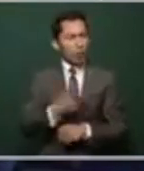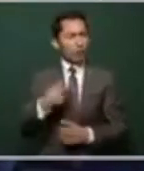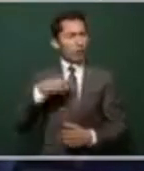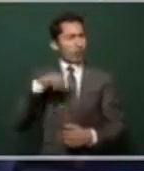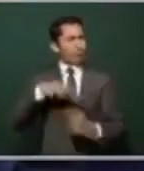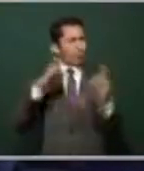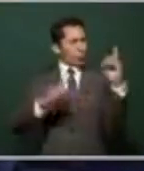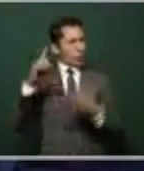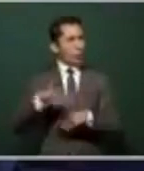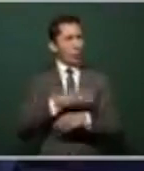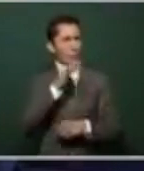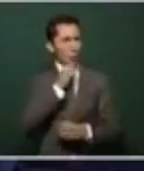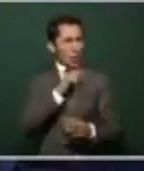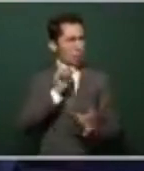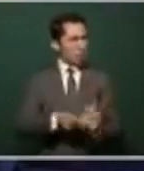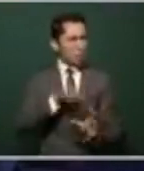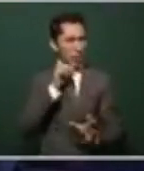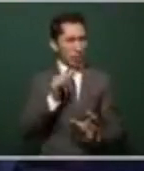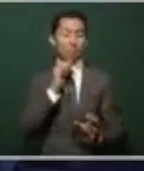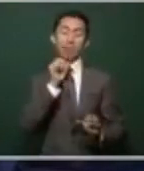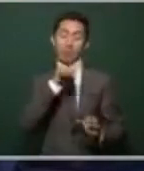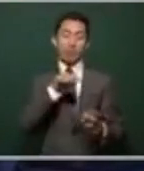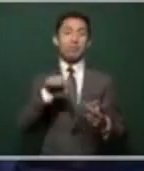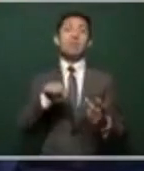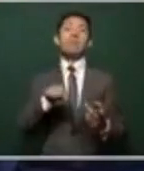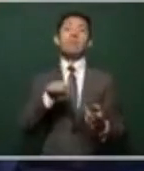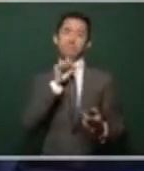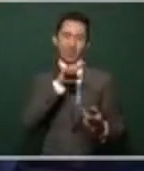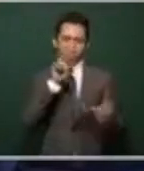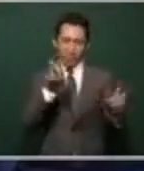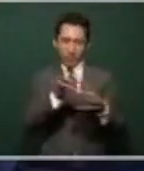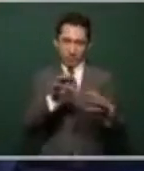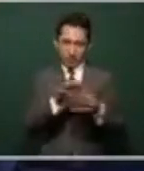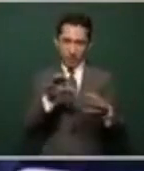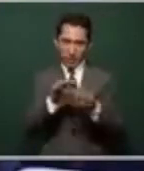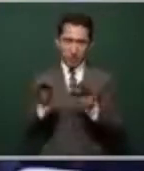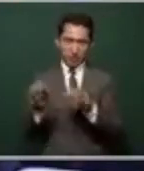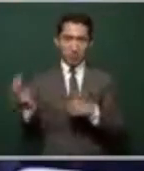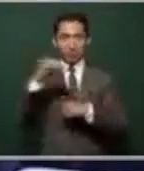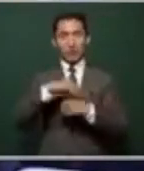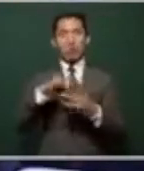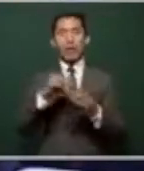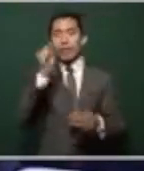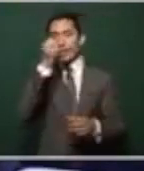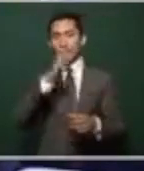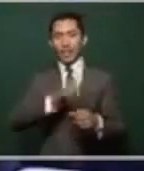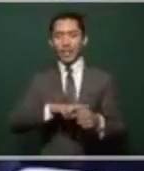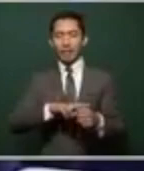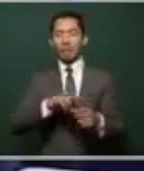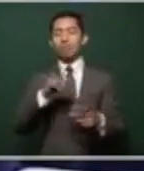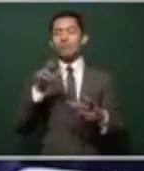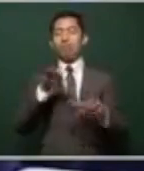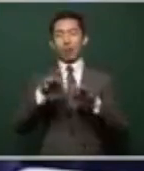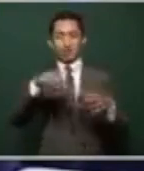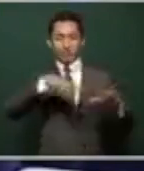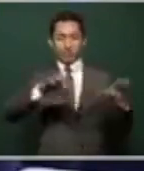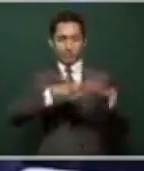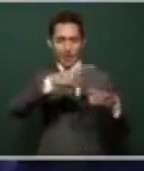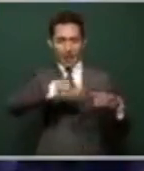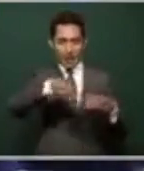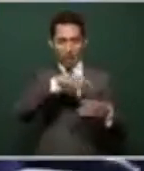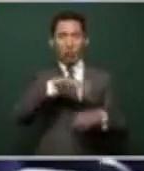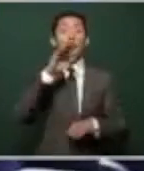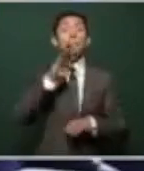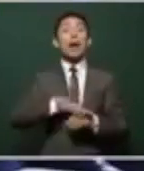Y en el mismo tema, tengo información de que la Secretaría del Trabajo está poniendo más